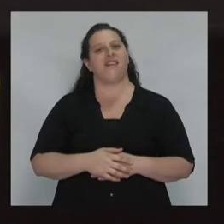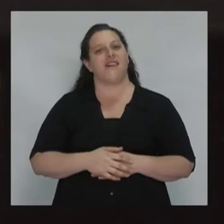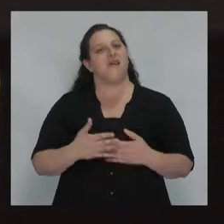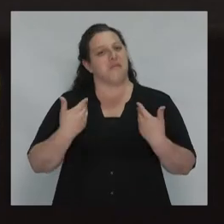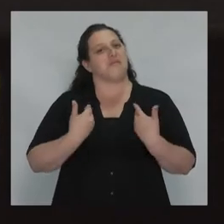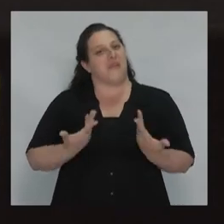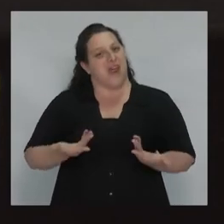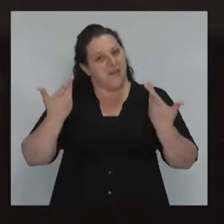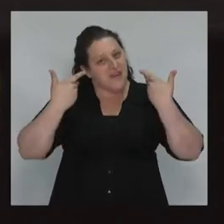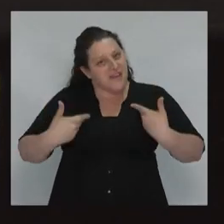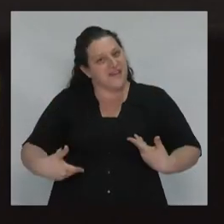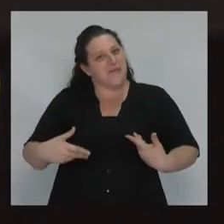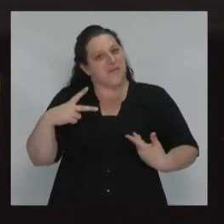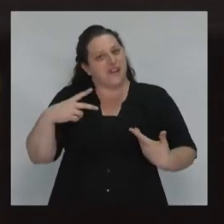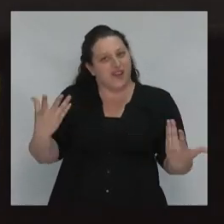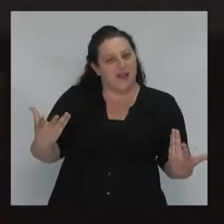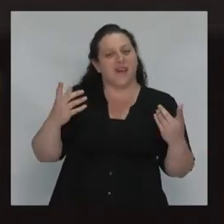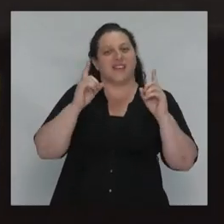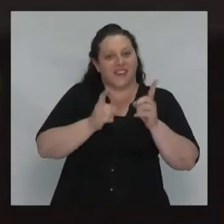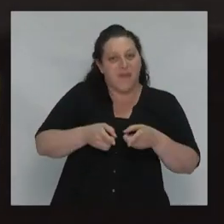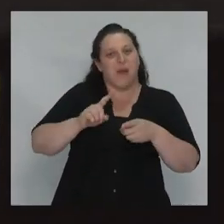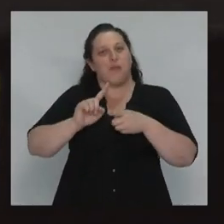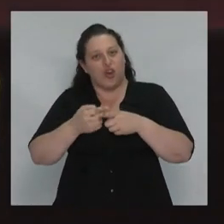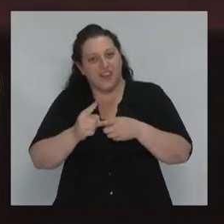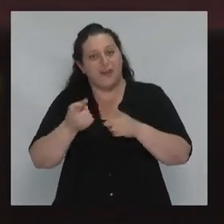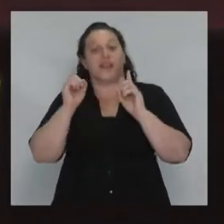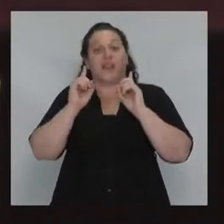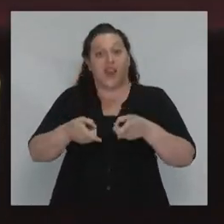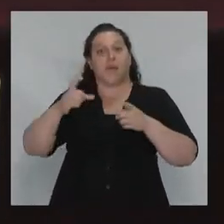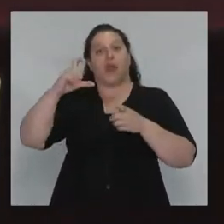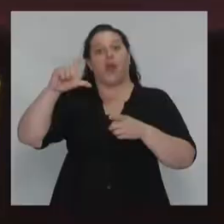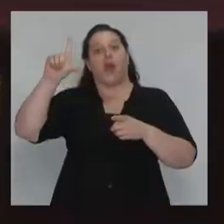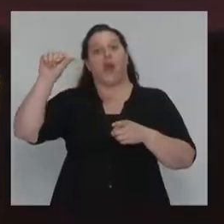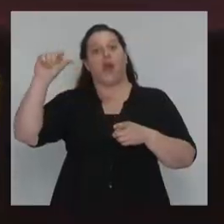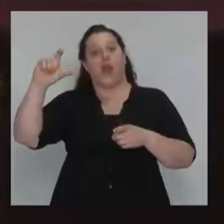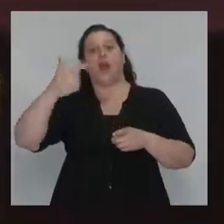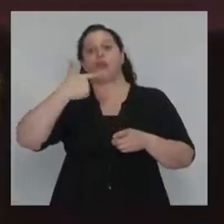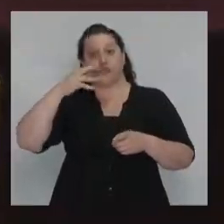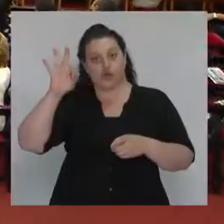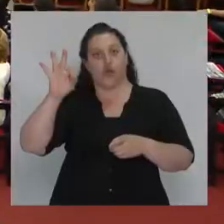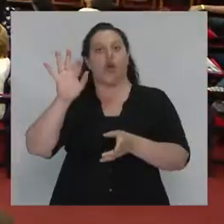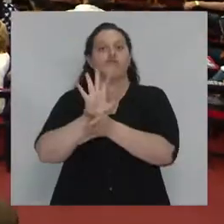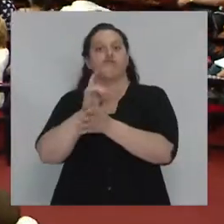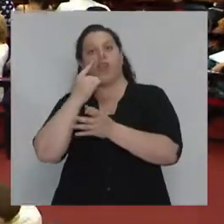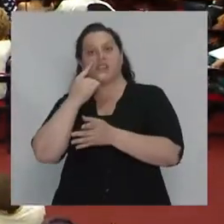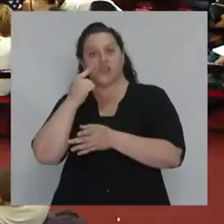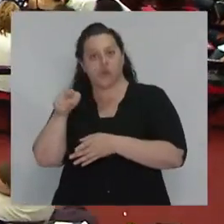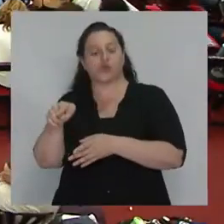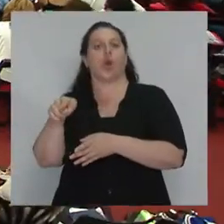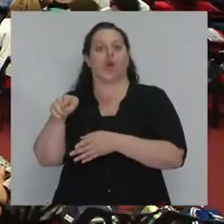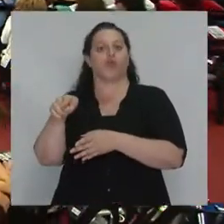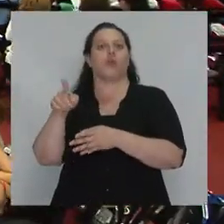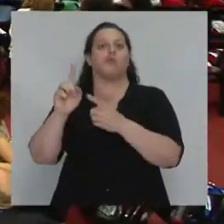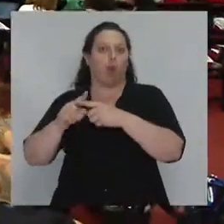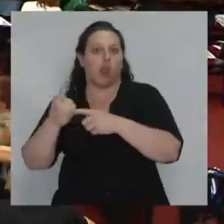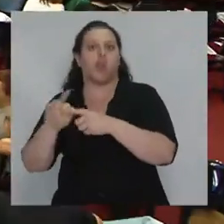para mí personalmente, políticamente, también para Claxo institucional y políticamente, tener